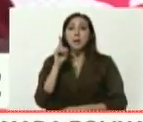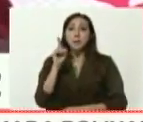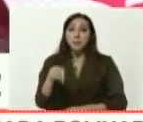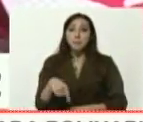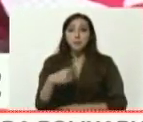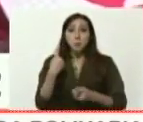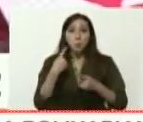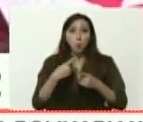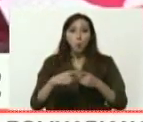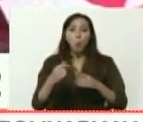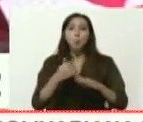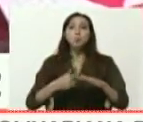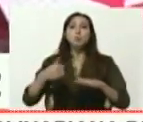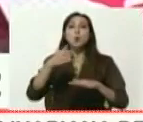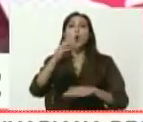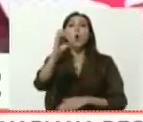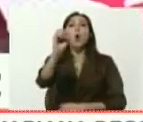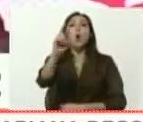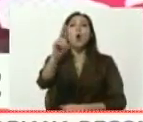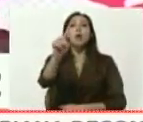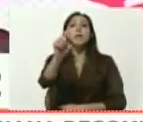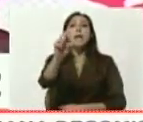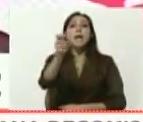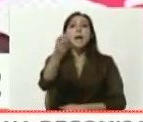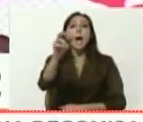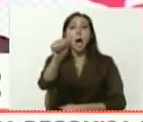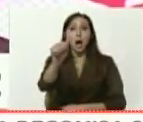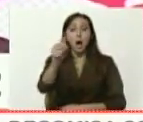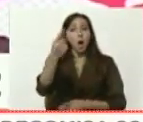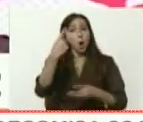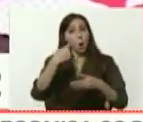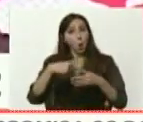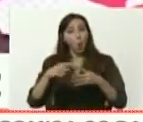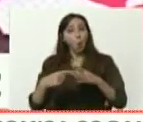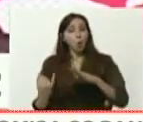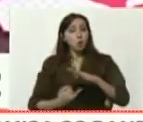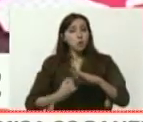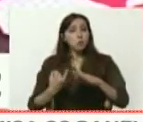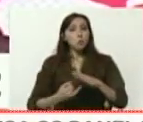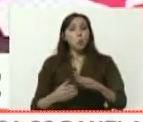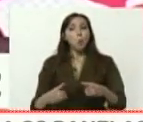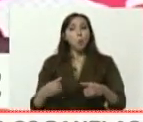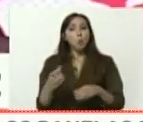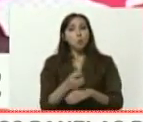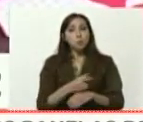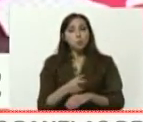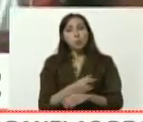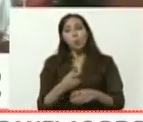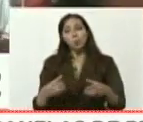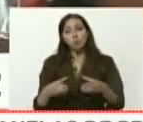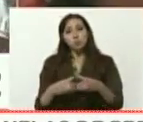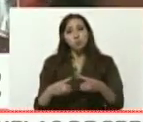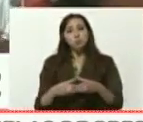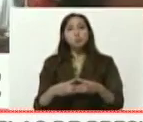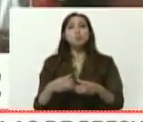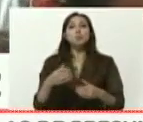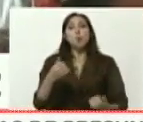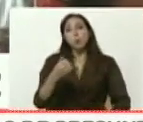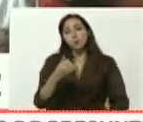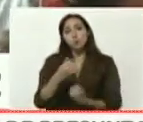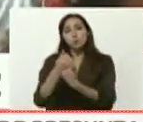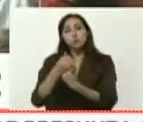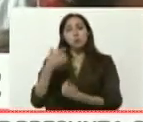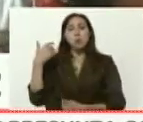Ortega por allí. Y muchas otras organizaciones que nos ayudó mucho en aquellos tiempos del